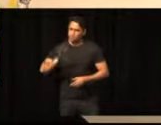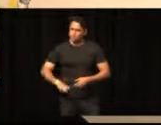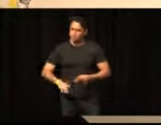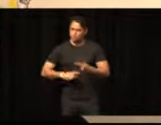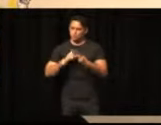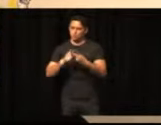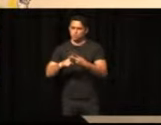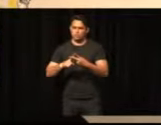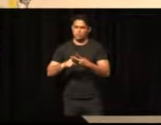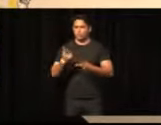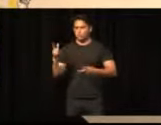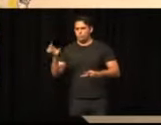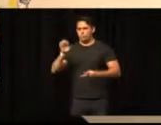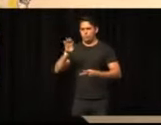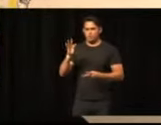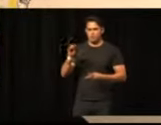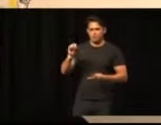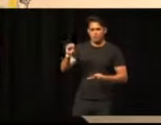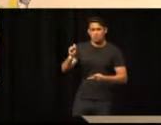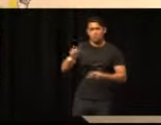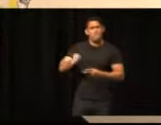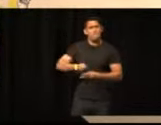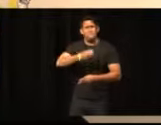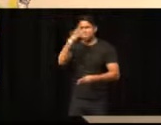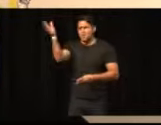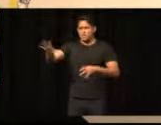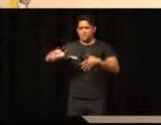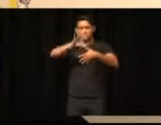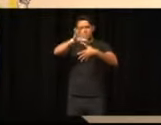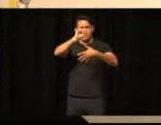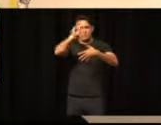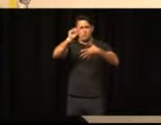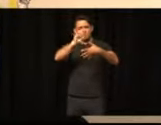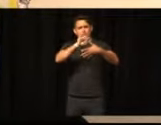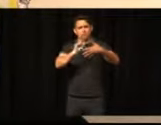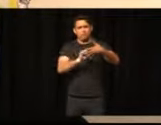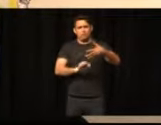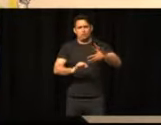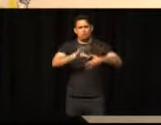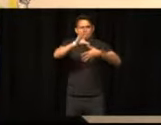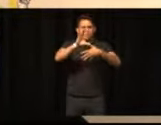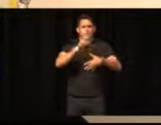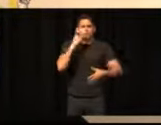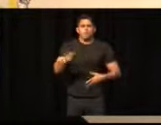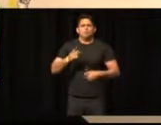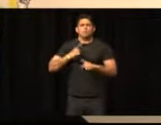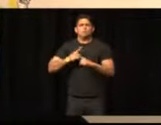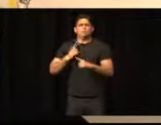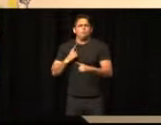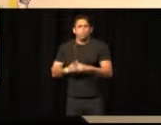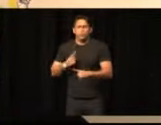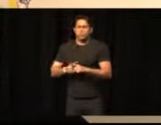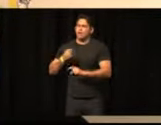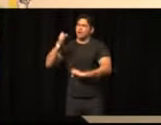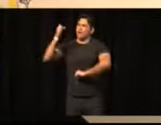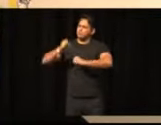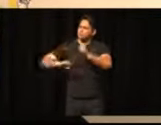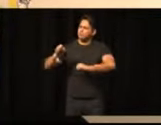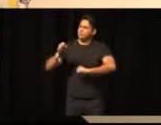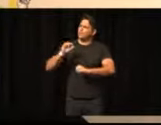Brasil, Instituto Aegis, participaron en varias asociaciones de América Latina de este tipo y llegaron a la conclusión de por qué las